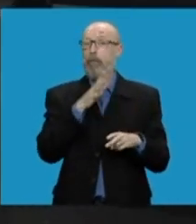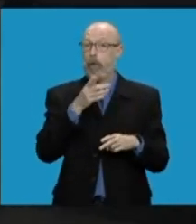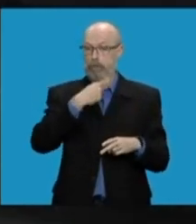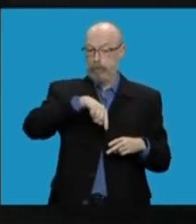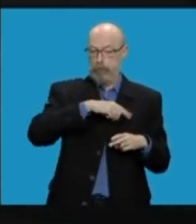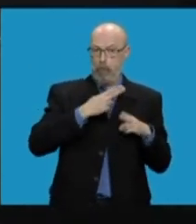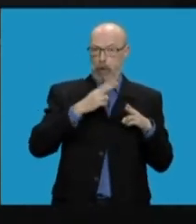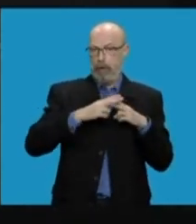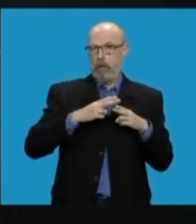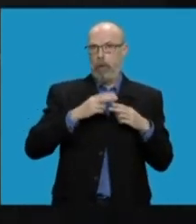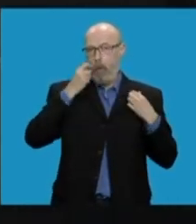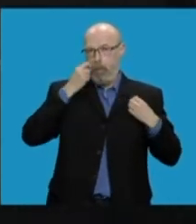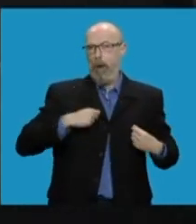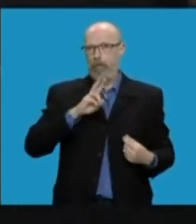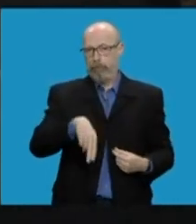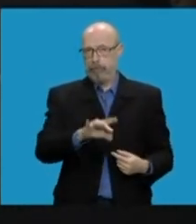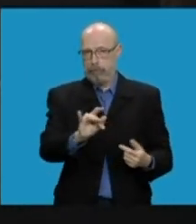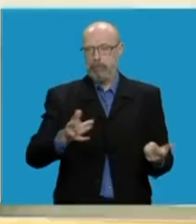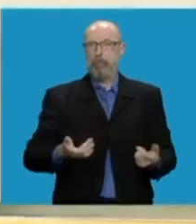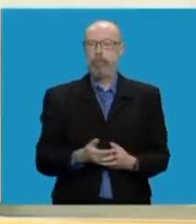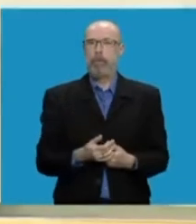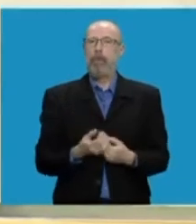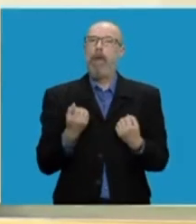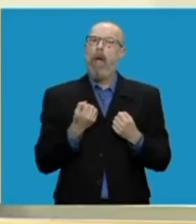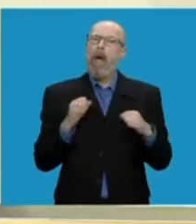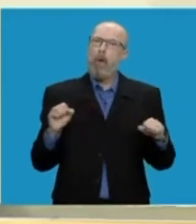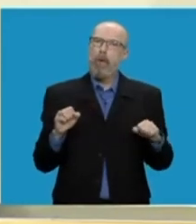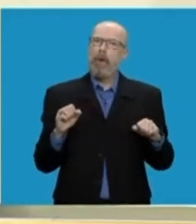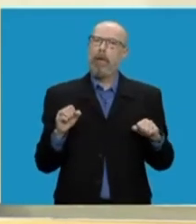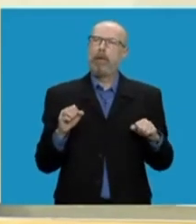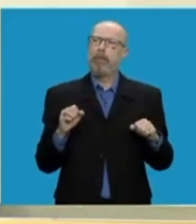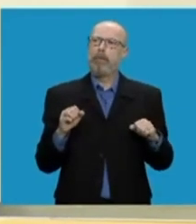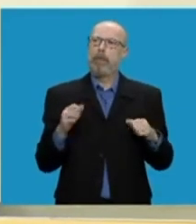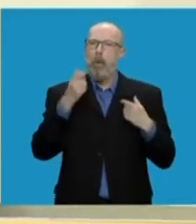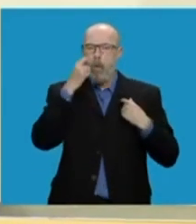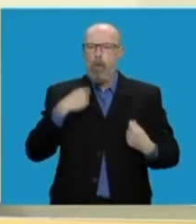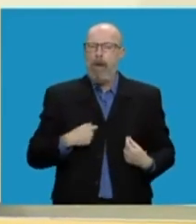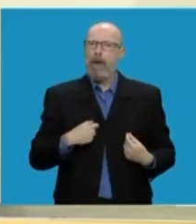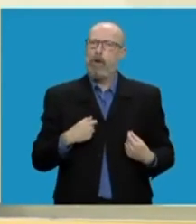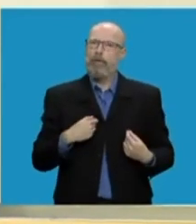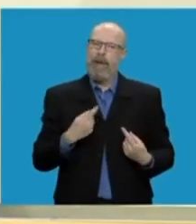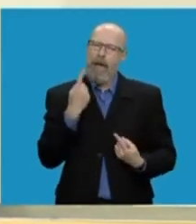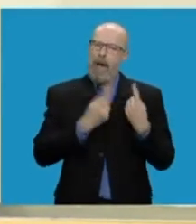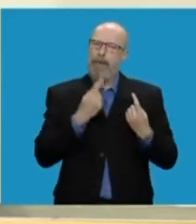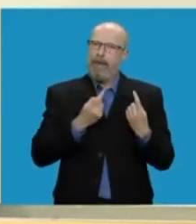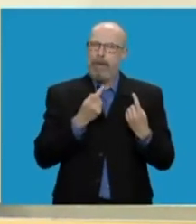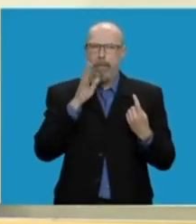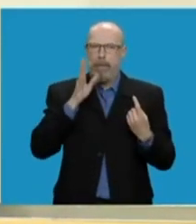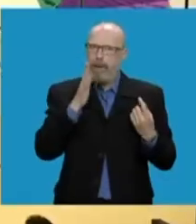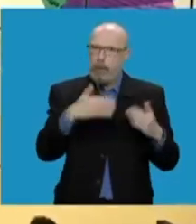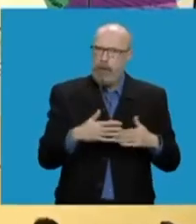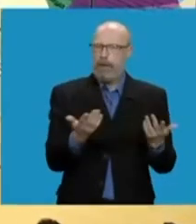políticos somos seres humanos, aunque no seamos capaces de transmitir esa humanidad en algunas ocasiones. Y